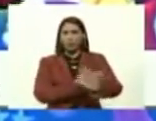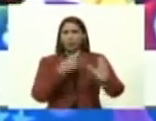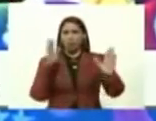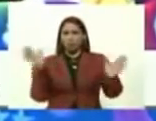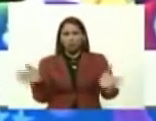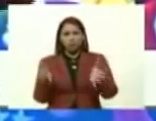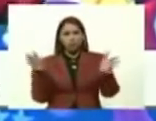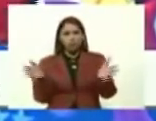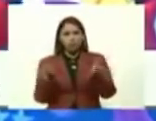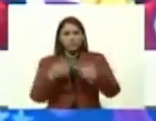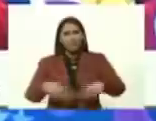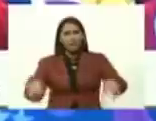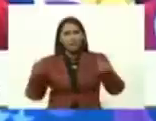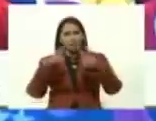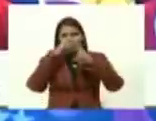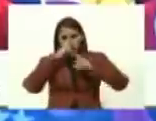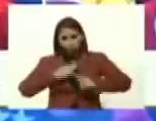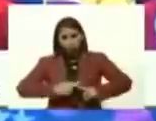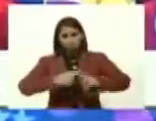forja honestidad,